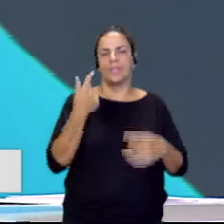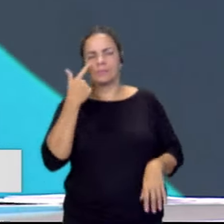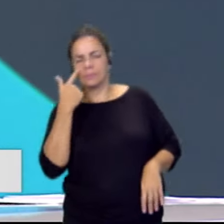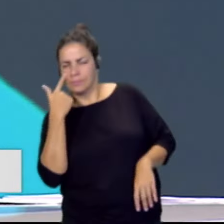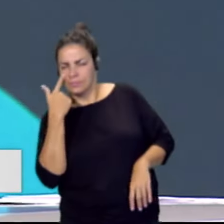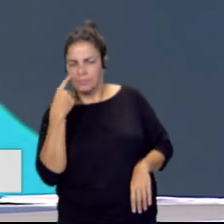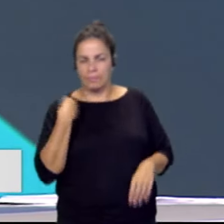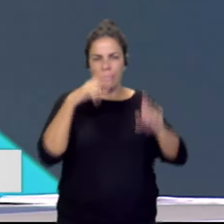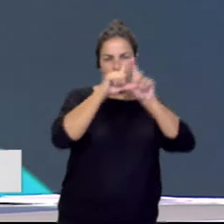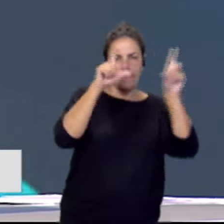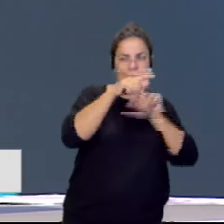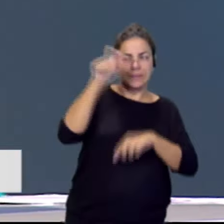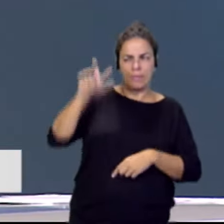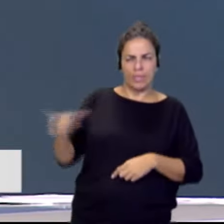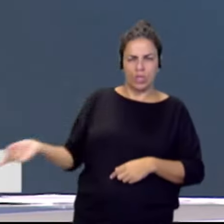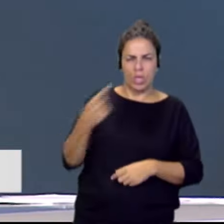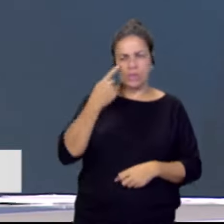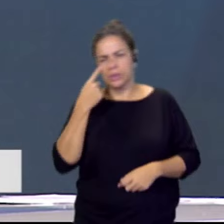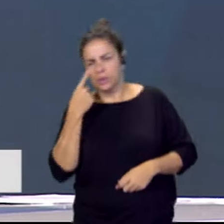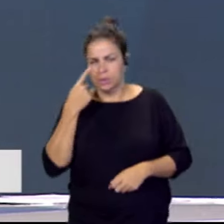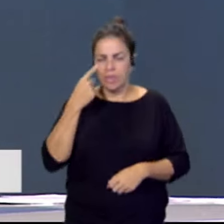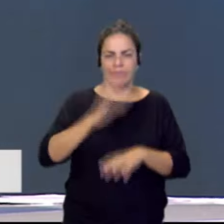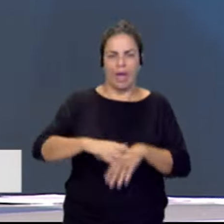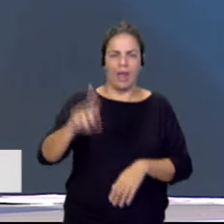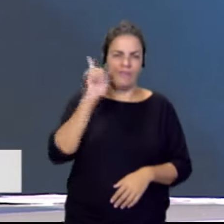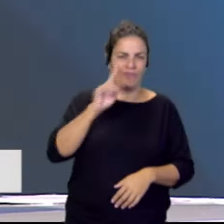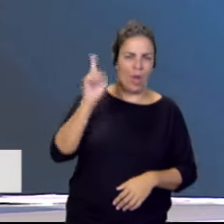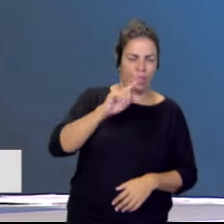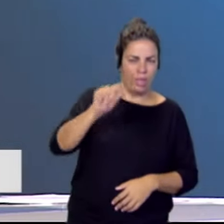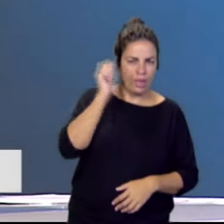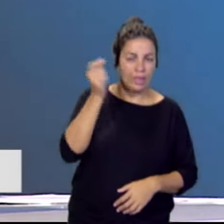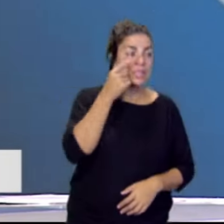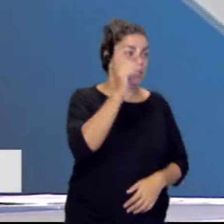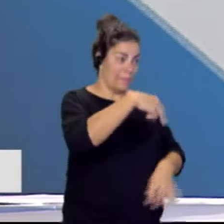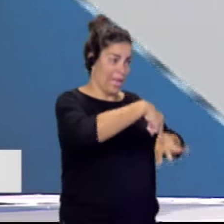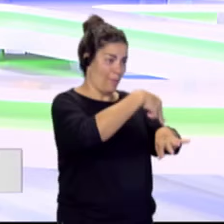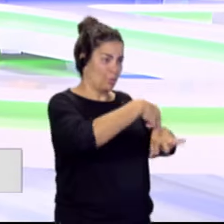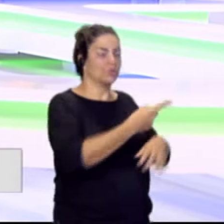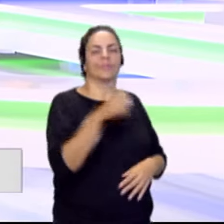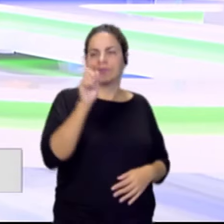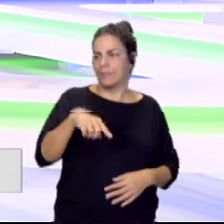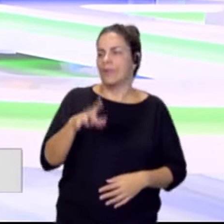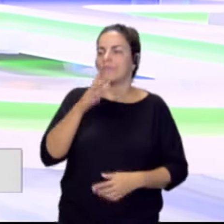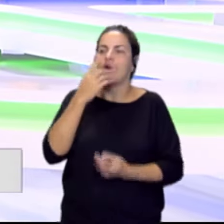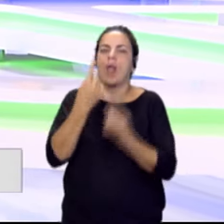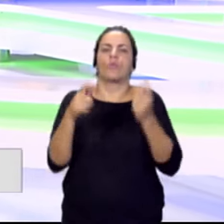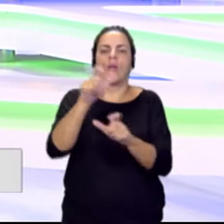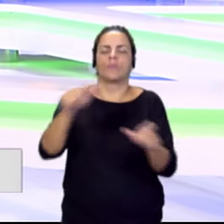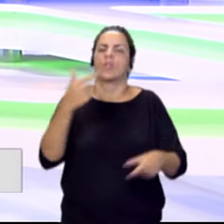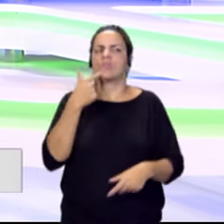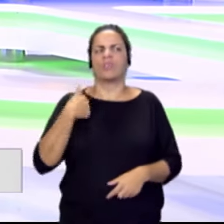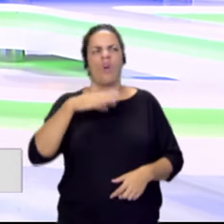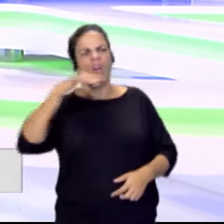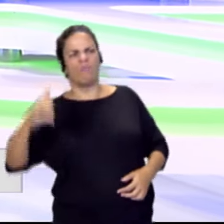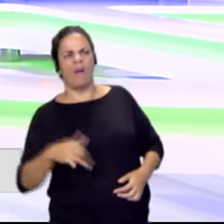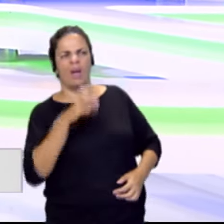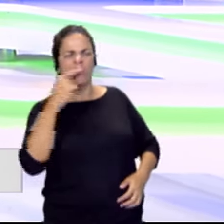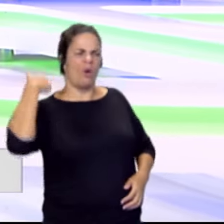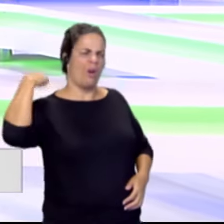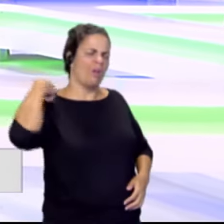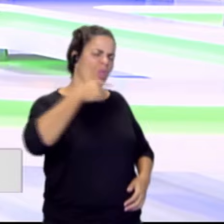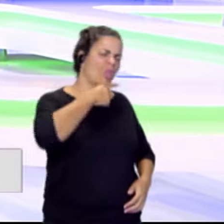propias empresas para descubrir ciertos fraudes de personas, las mutuas también, ciertas personas que dicen, bueno, tengo que estar de baja por un dolor de espalda y luego se le ve cargando y haciendo la